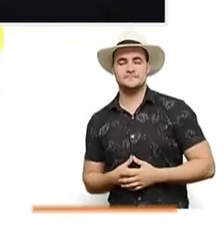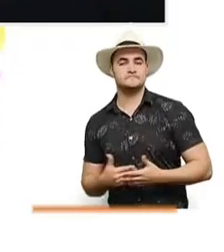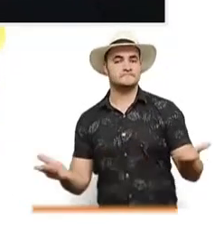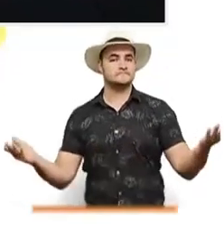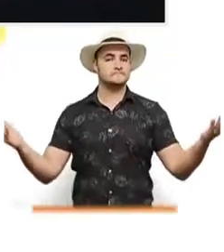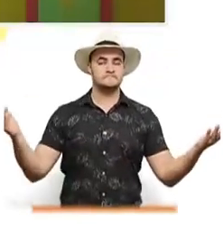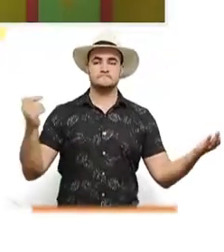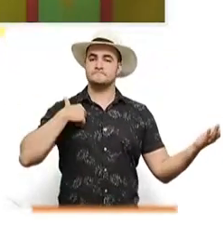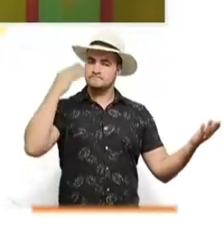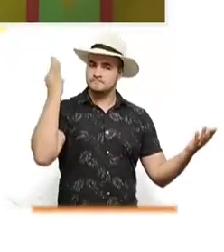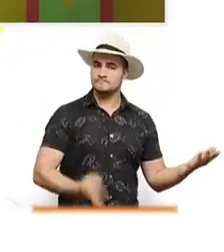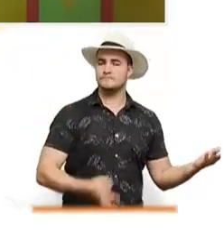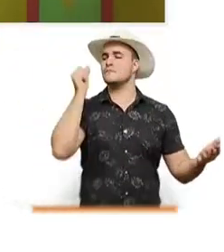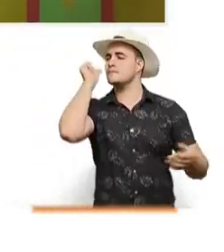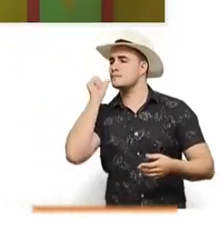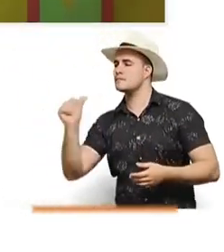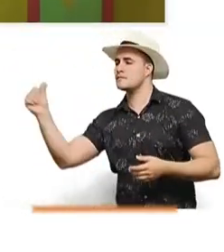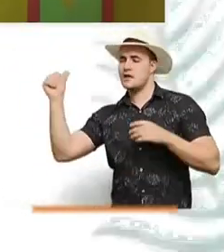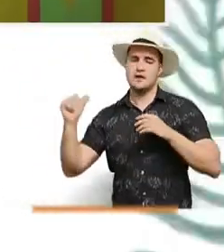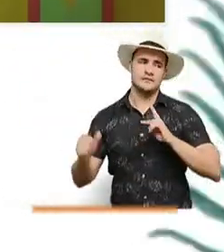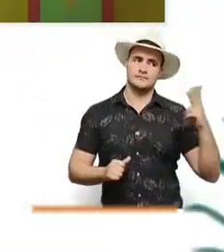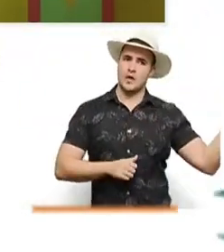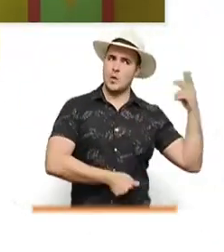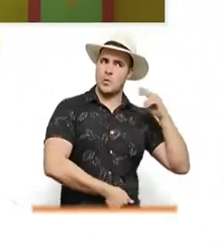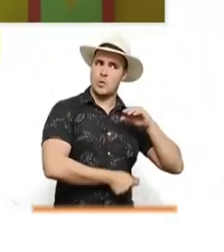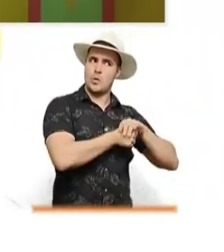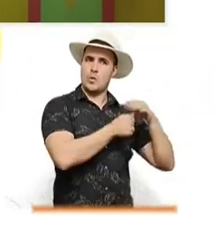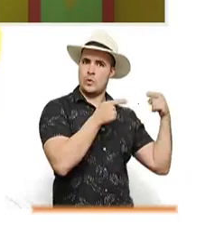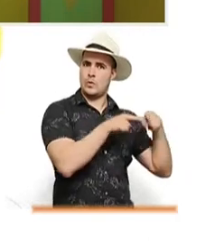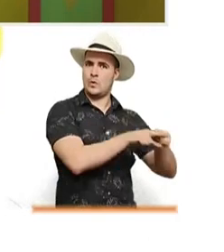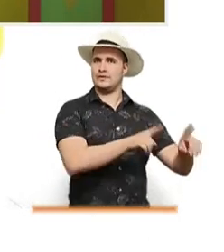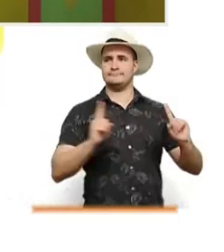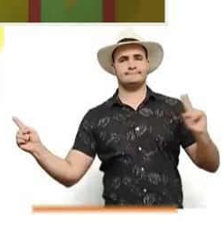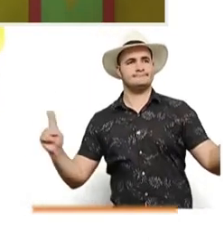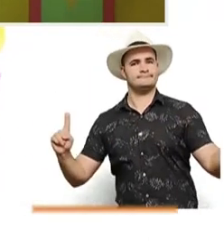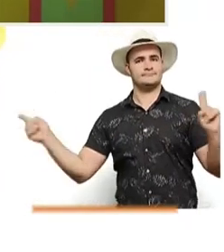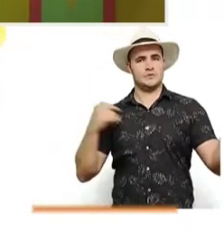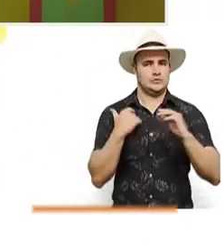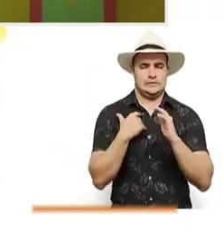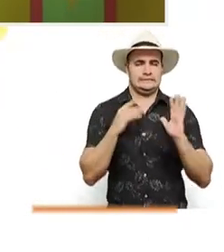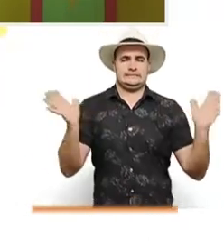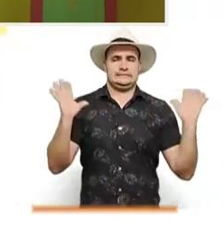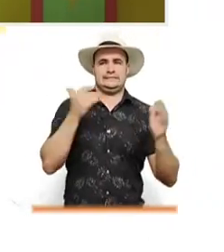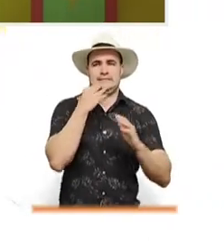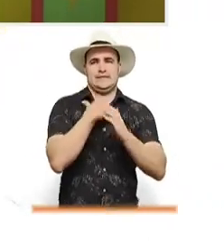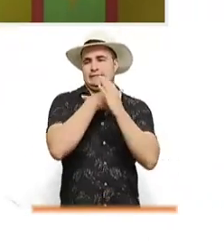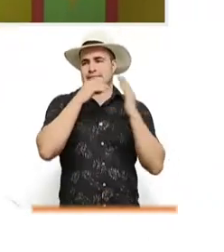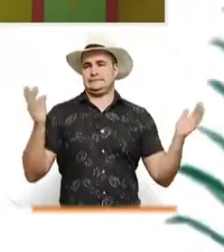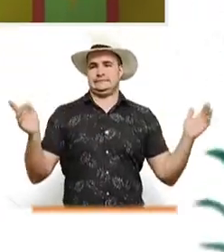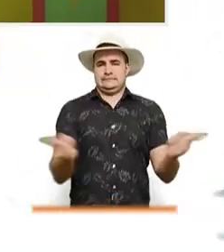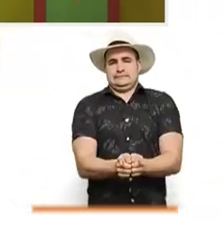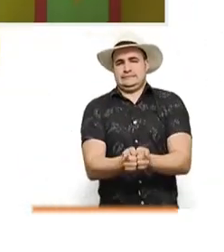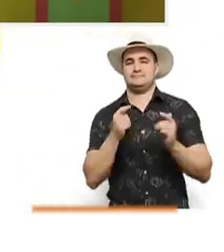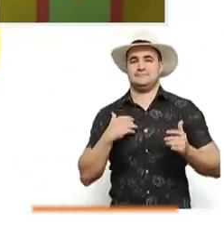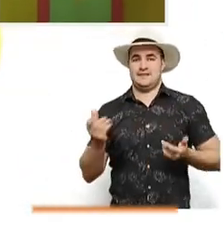Son mi mujer y mi moza, con esto quiero salir. Lo que ella le dice